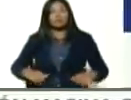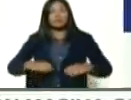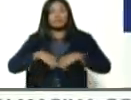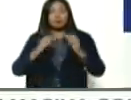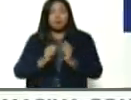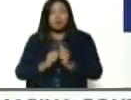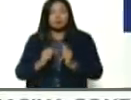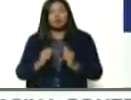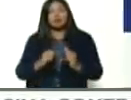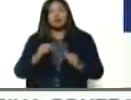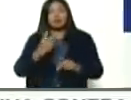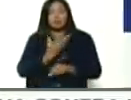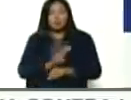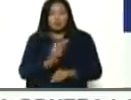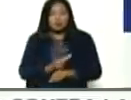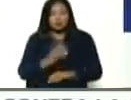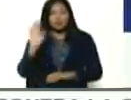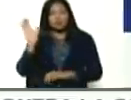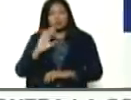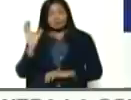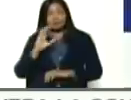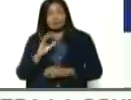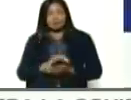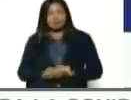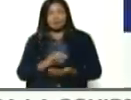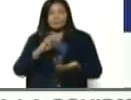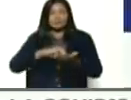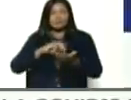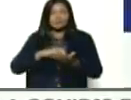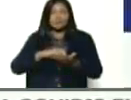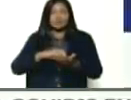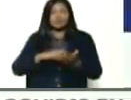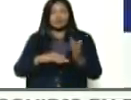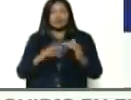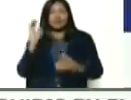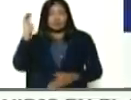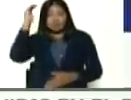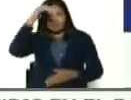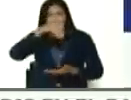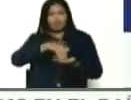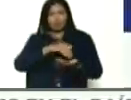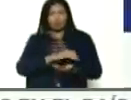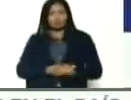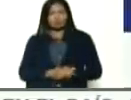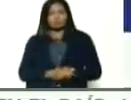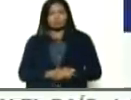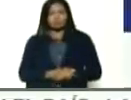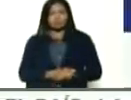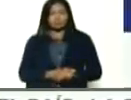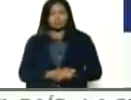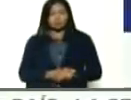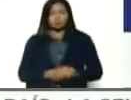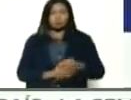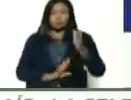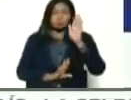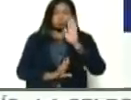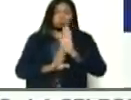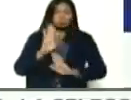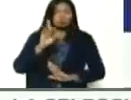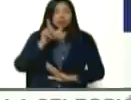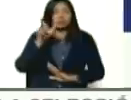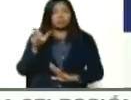portuguesa caracas miranda y aragua hubo crecimiento